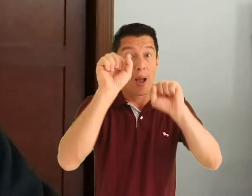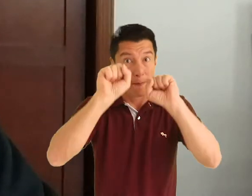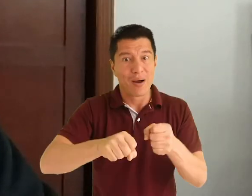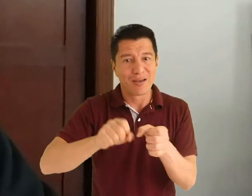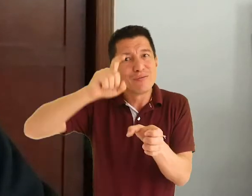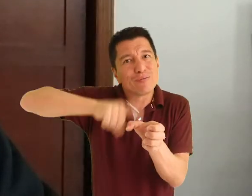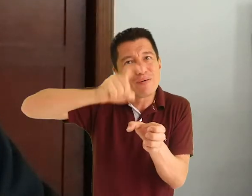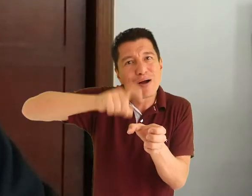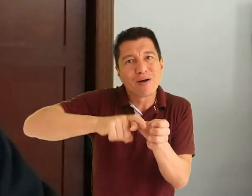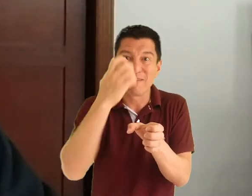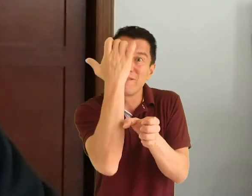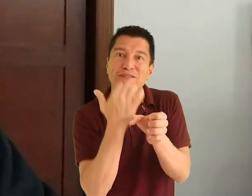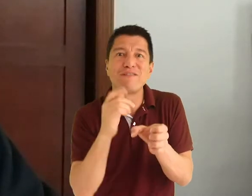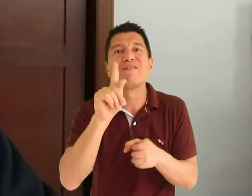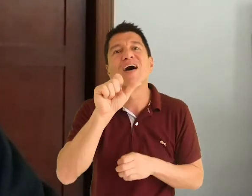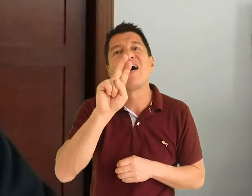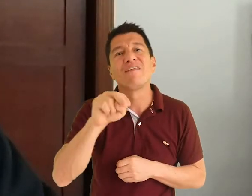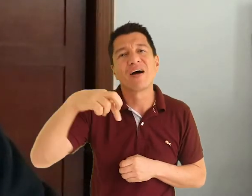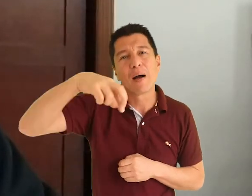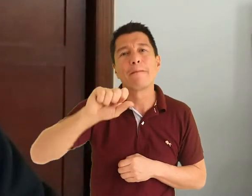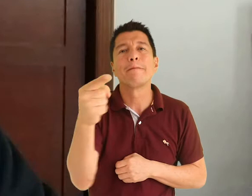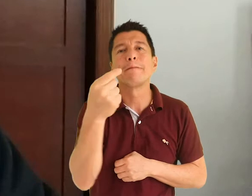como motivarlos para que se